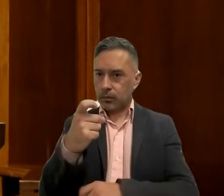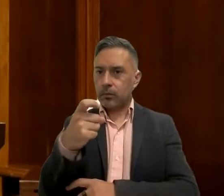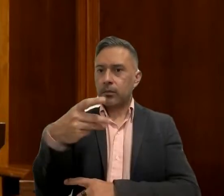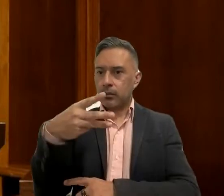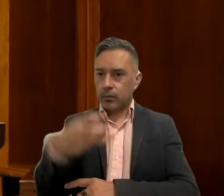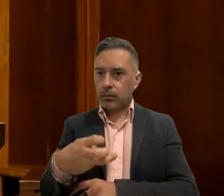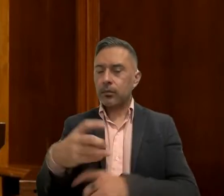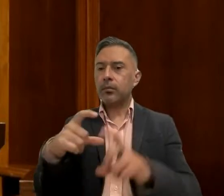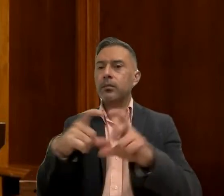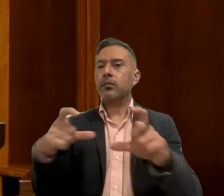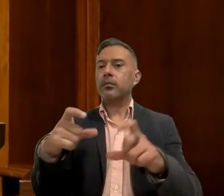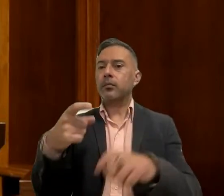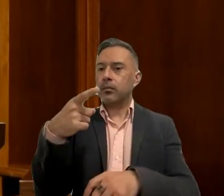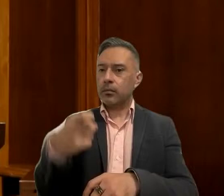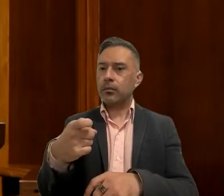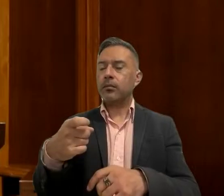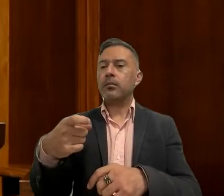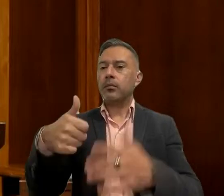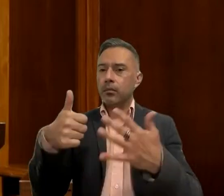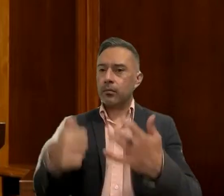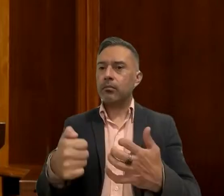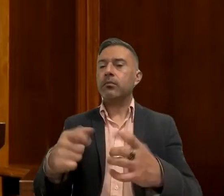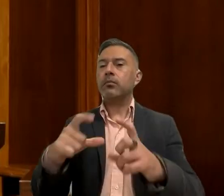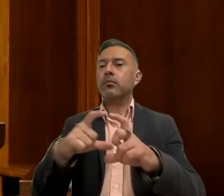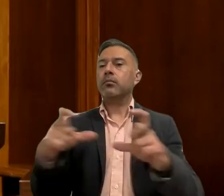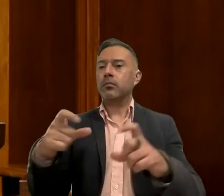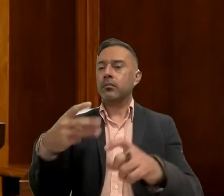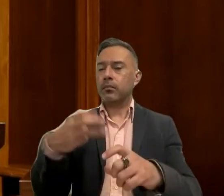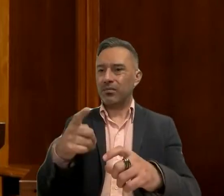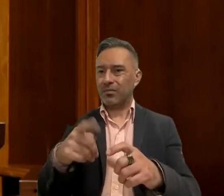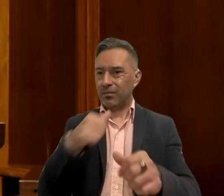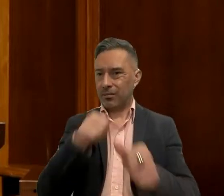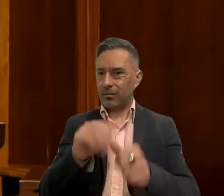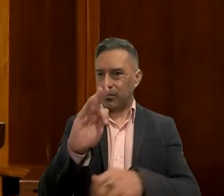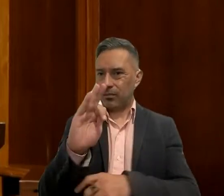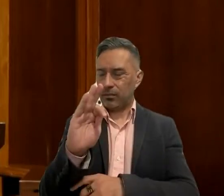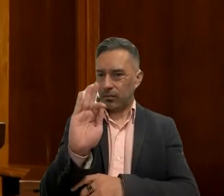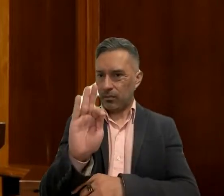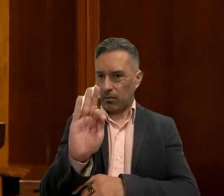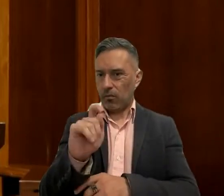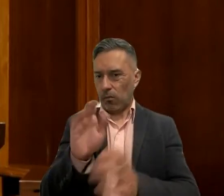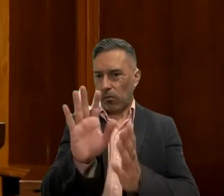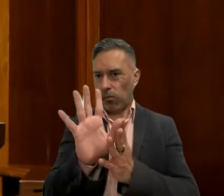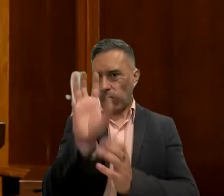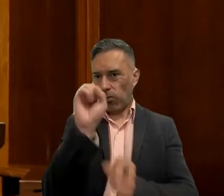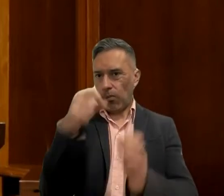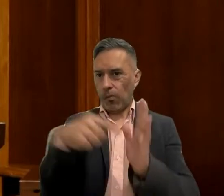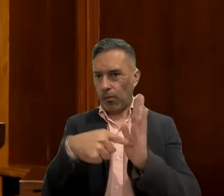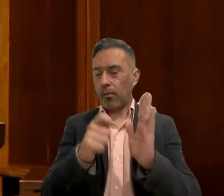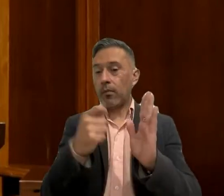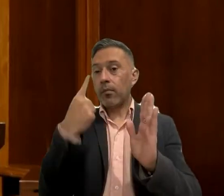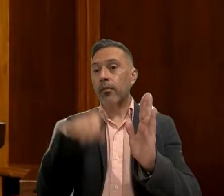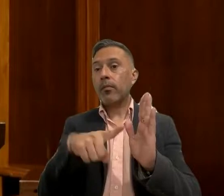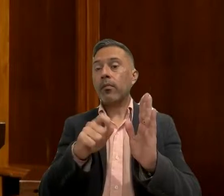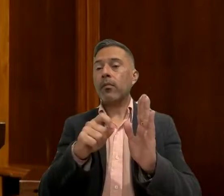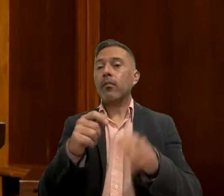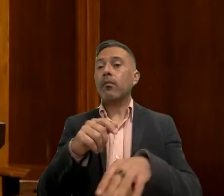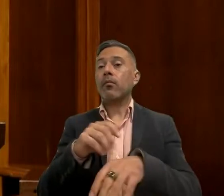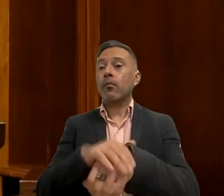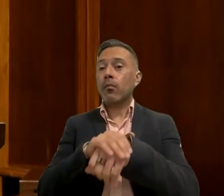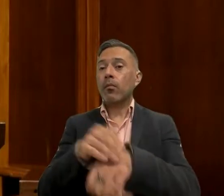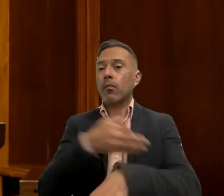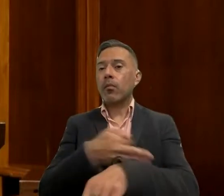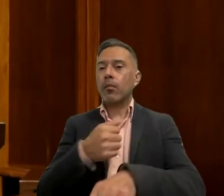primero y sexto, párrafo tercero, inciso F de esta Constitución, respecto de la prohibición de nepotismo